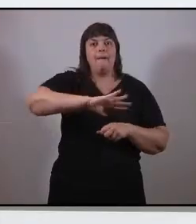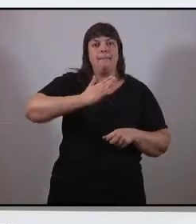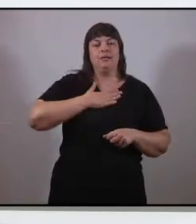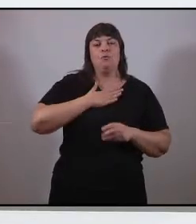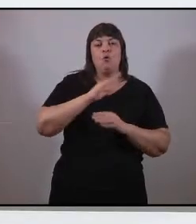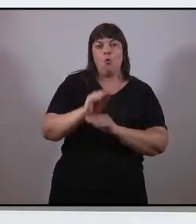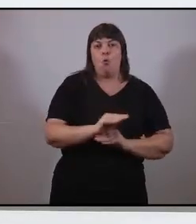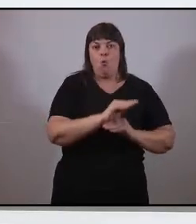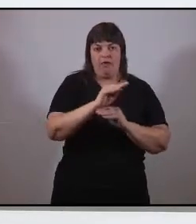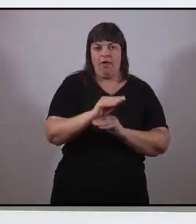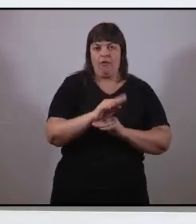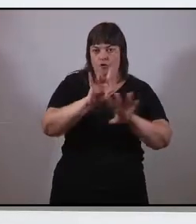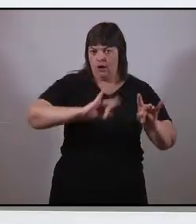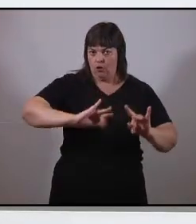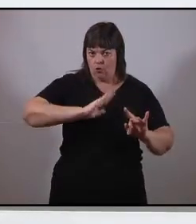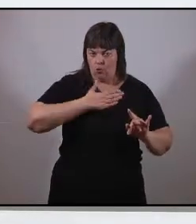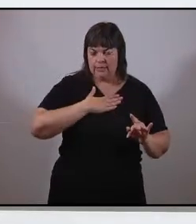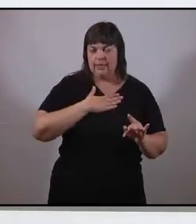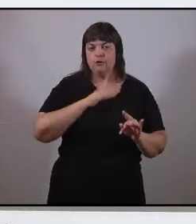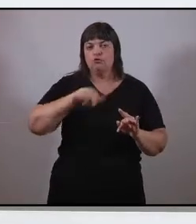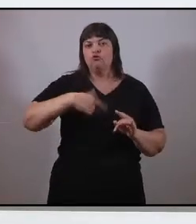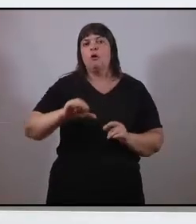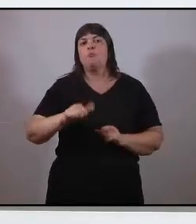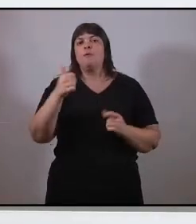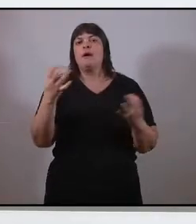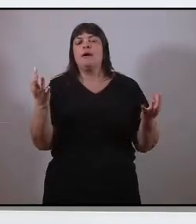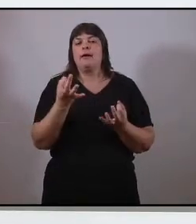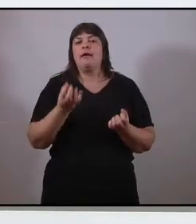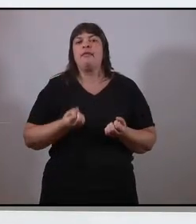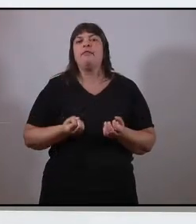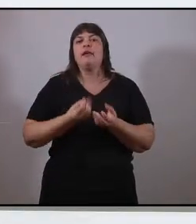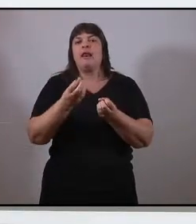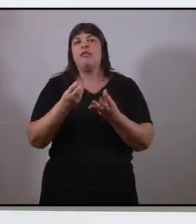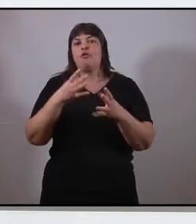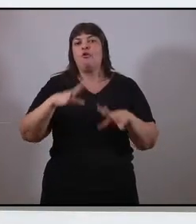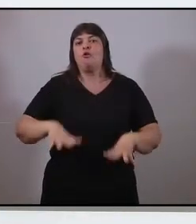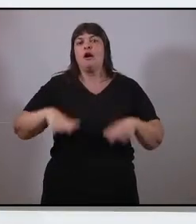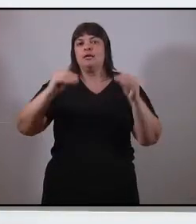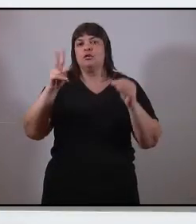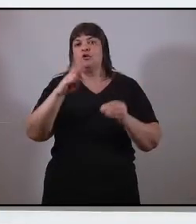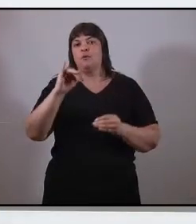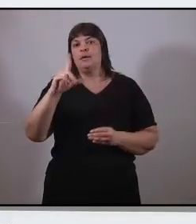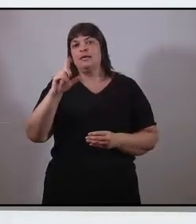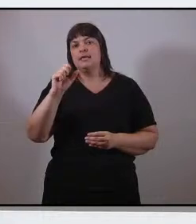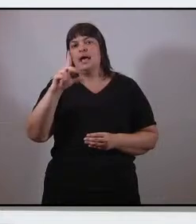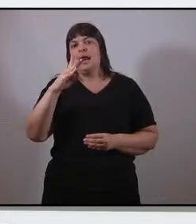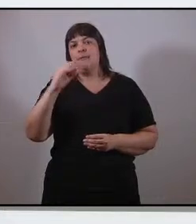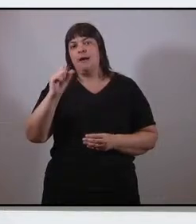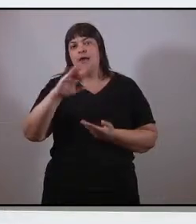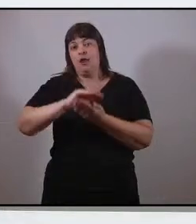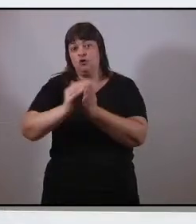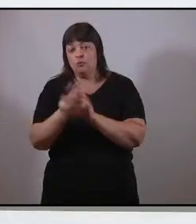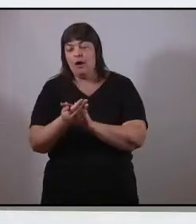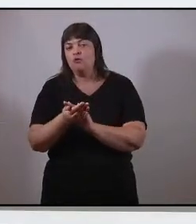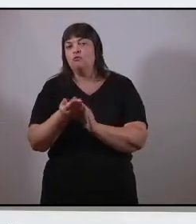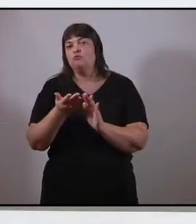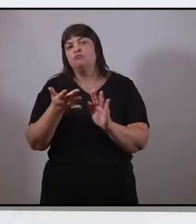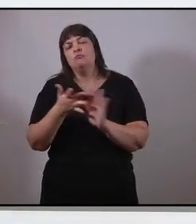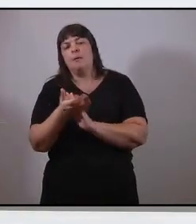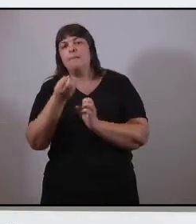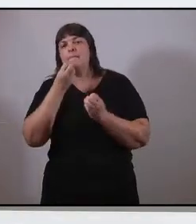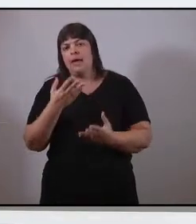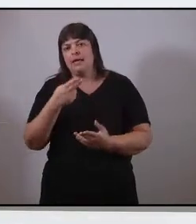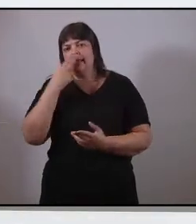nuestra región. Hemos aprobado la declaración del Castillo de Villalba de los Barros como bien de interés